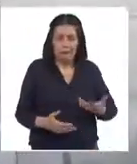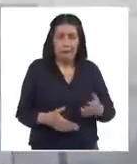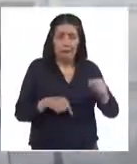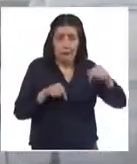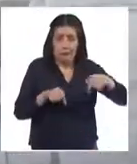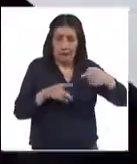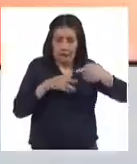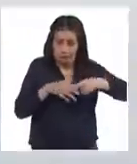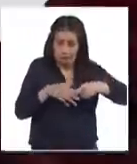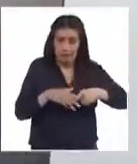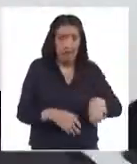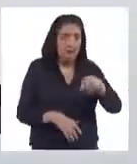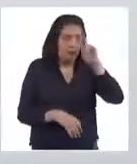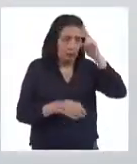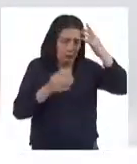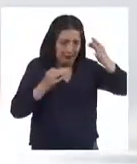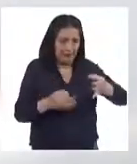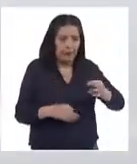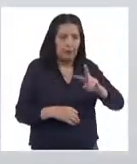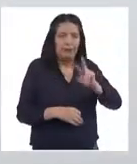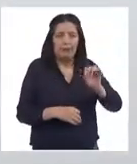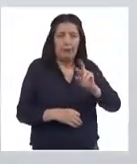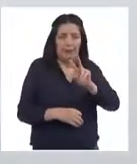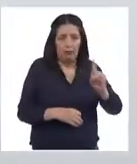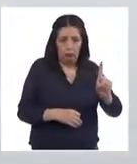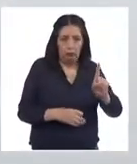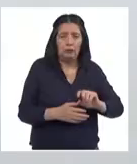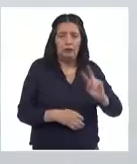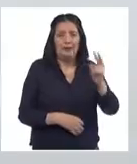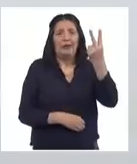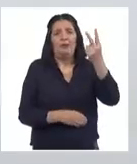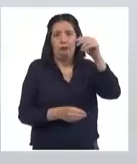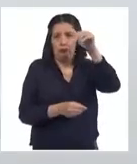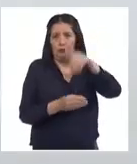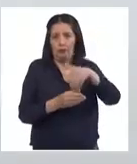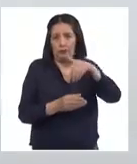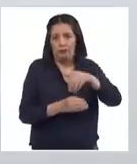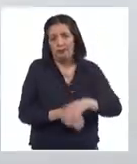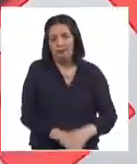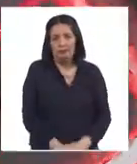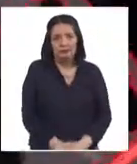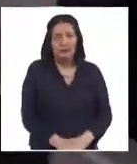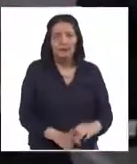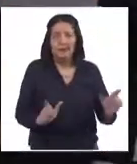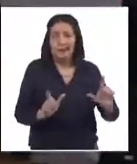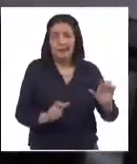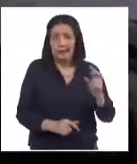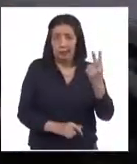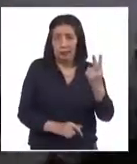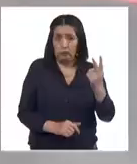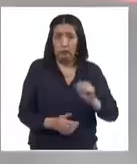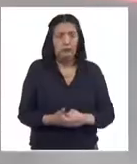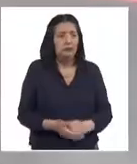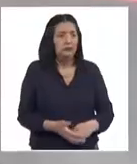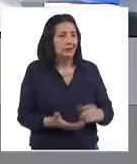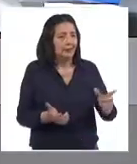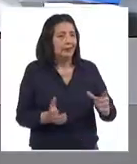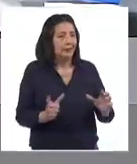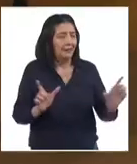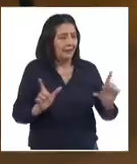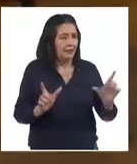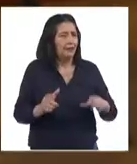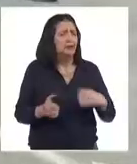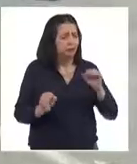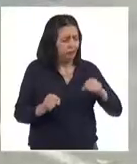Aquí empieza Perú Decide 2021, la segunda vuelta por Latina Televisión, el canal